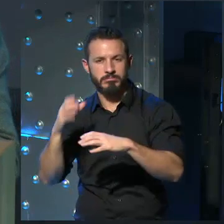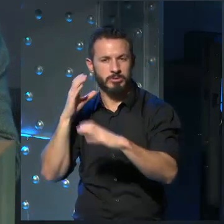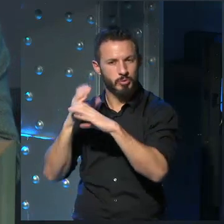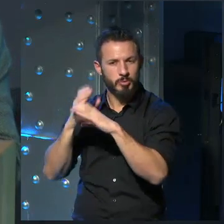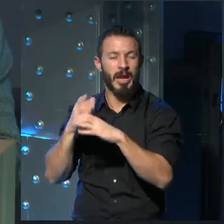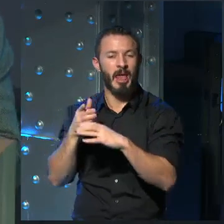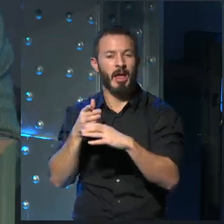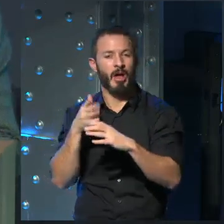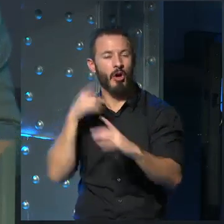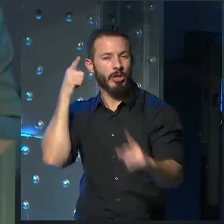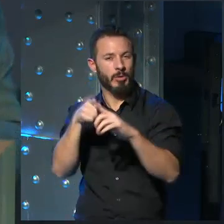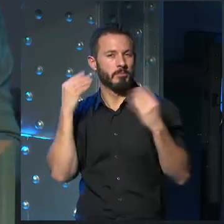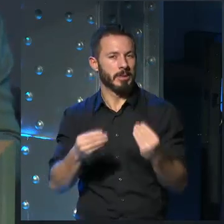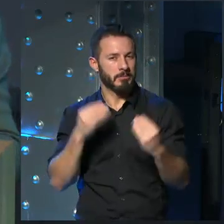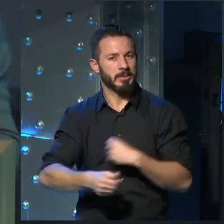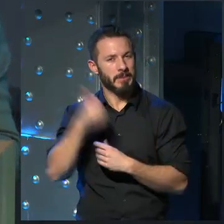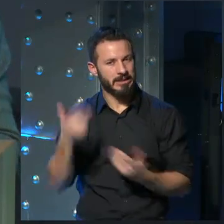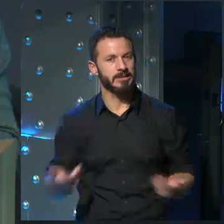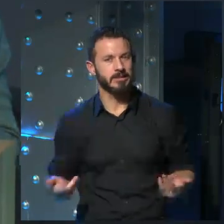más eficiente para